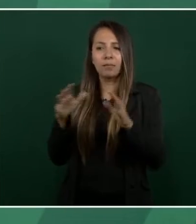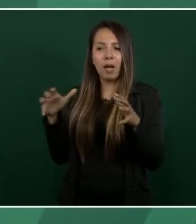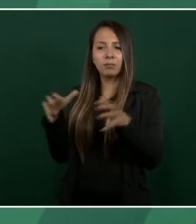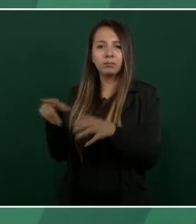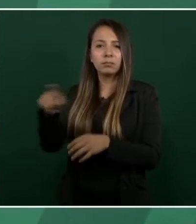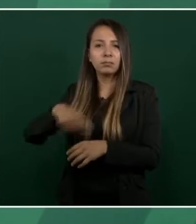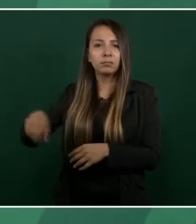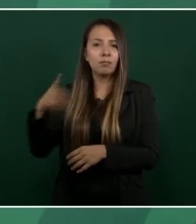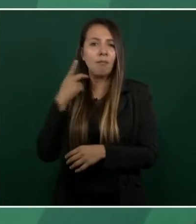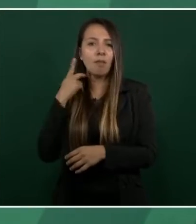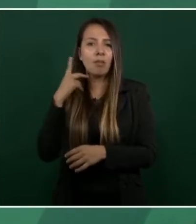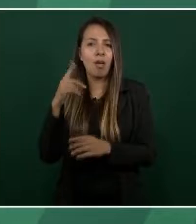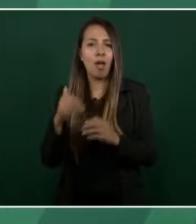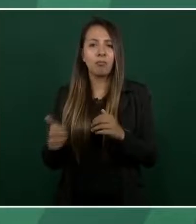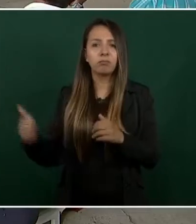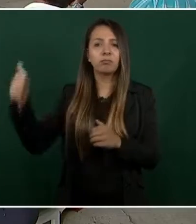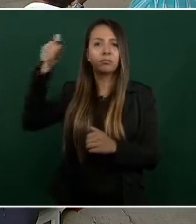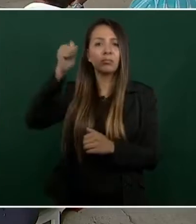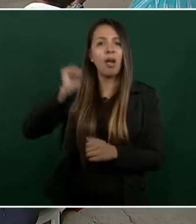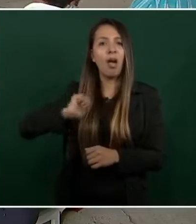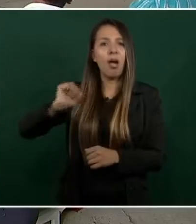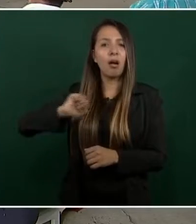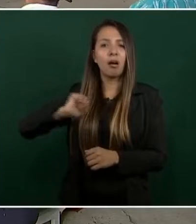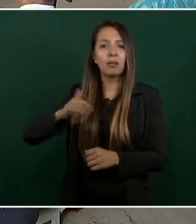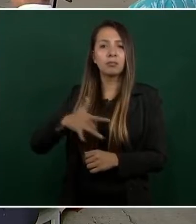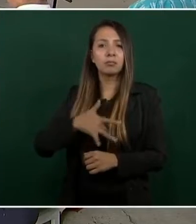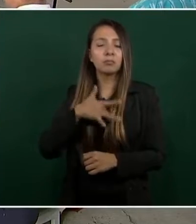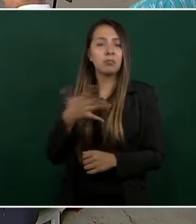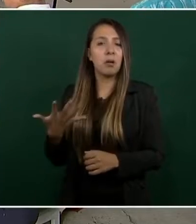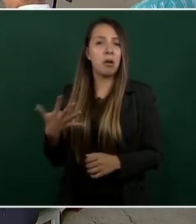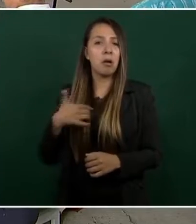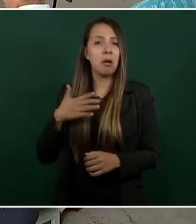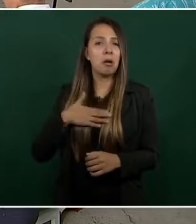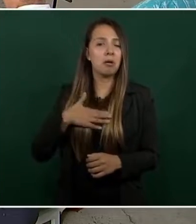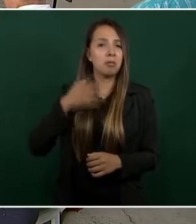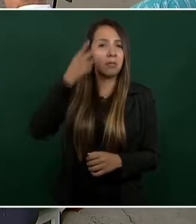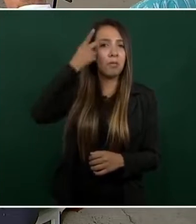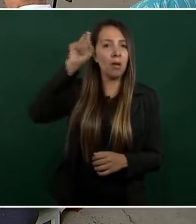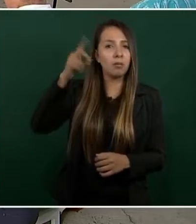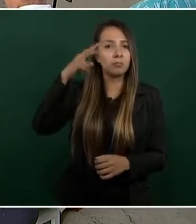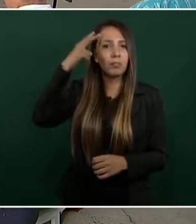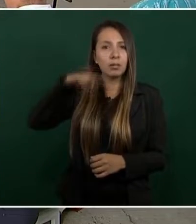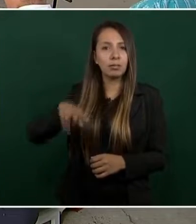arriba, que eran los que se sentían dueños de México, tienen que pagar impuestos.